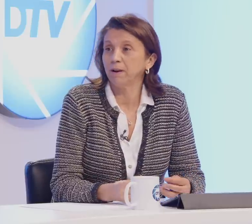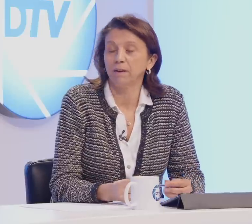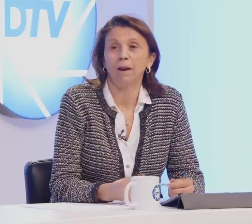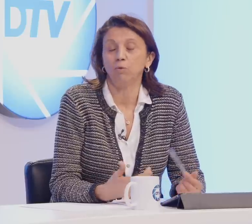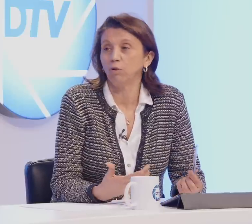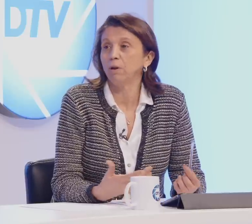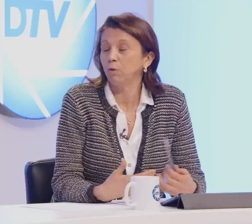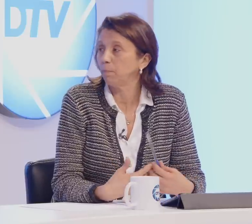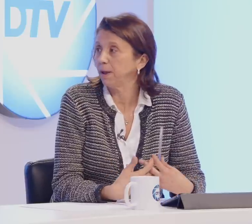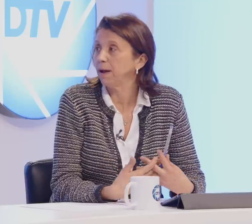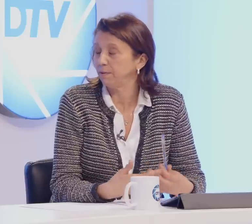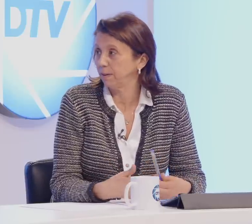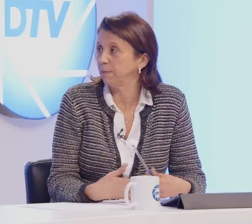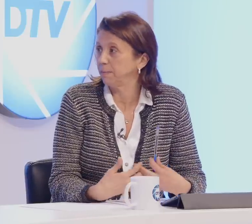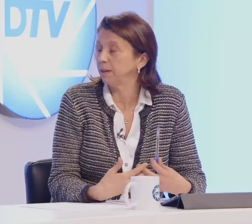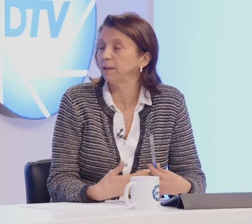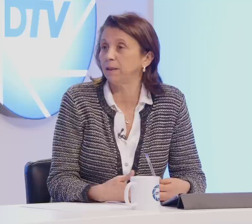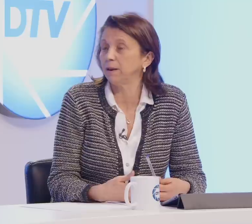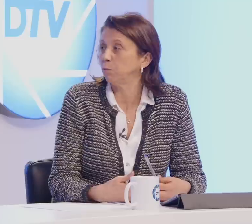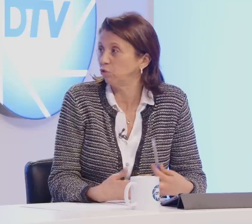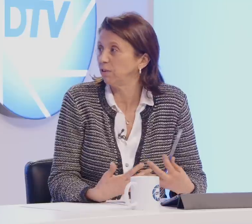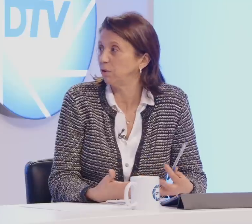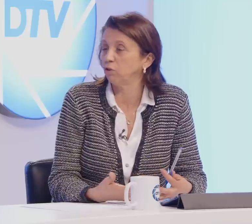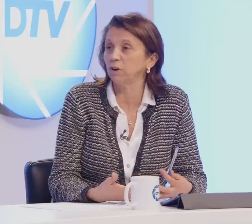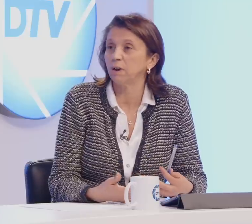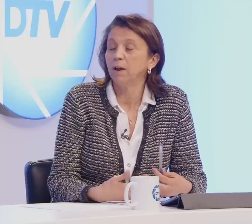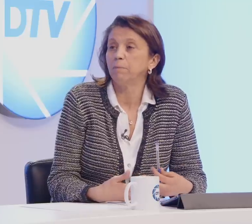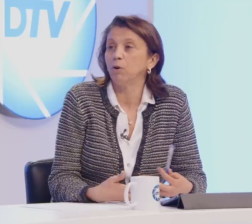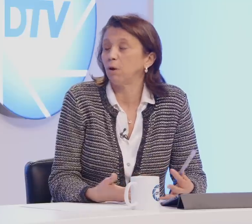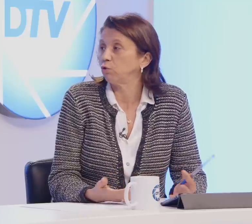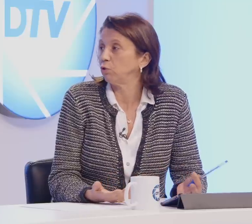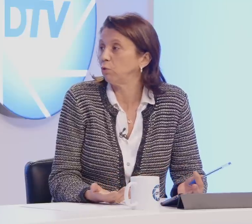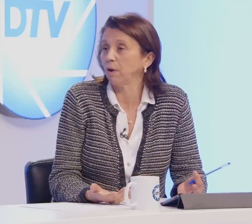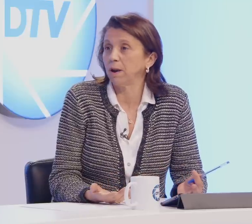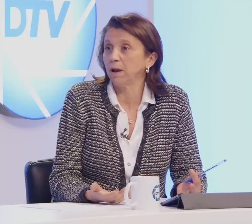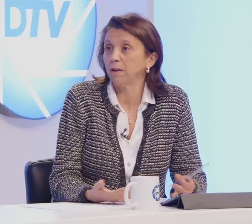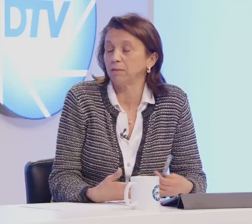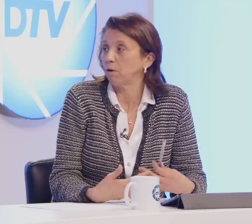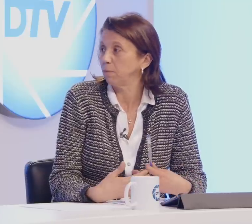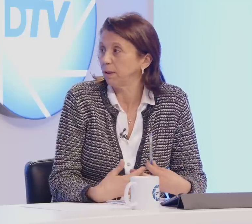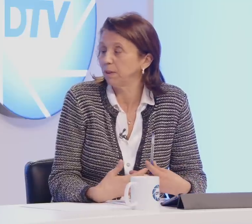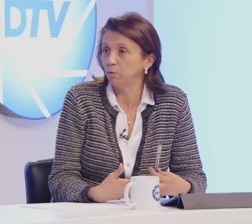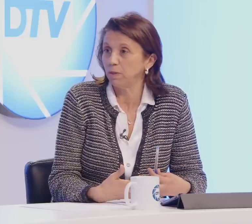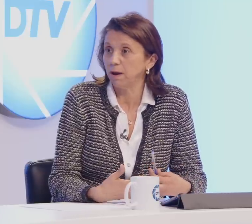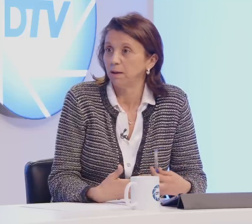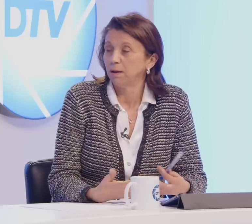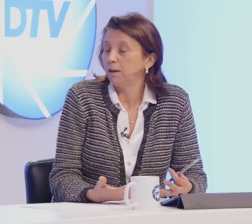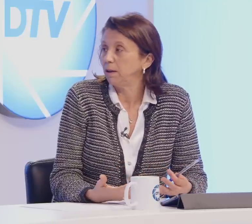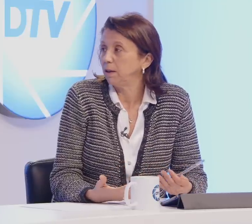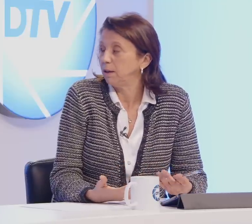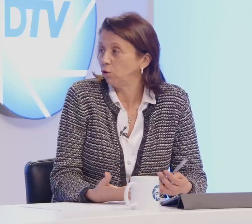con merinas. La Unión Europea efectivamente tiene muchas divisiones, pero en la cuestión de Ucrania está completamente